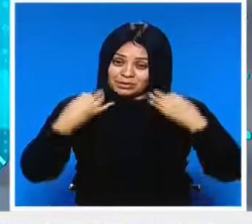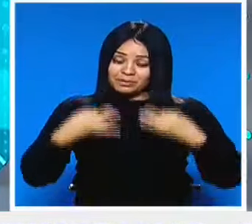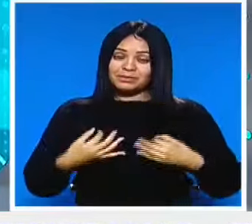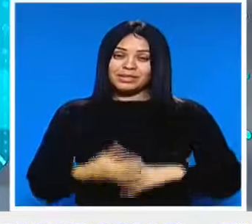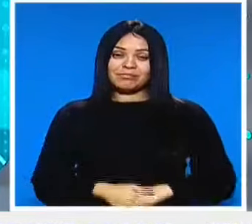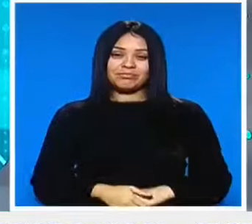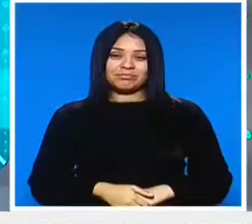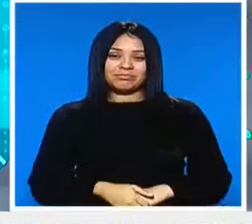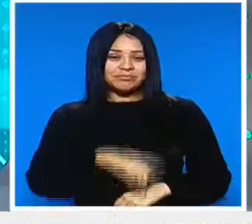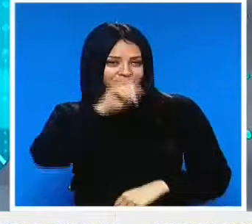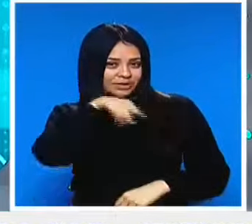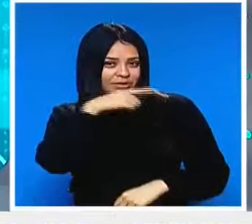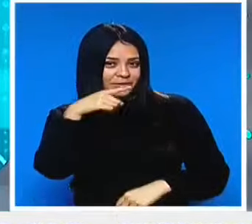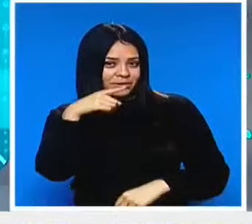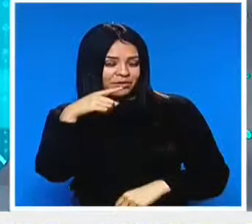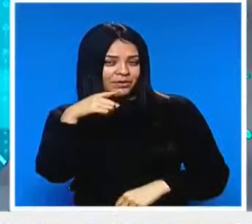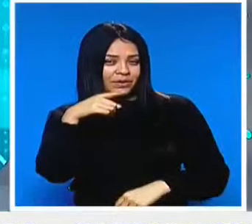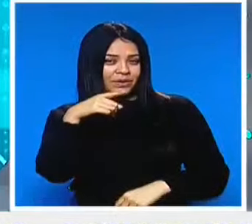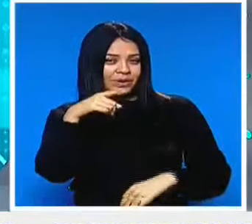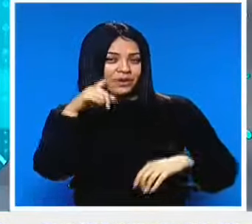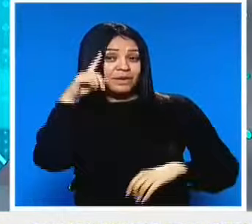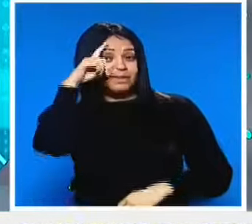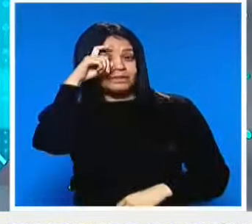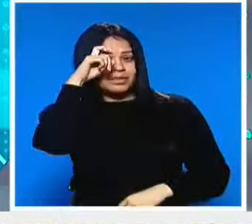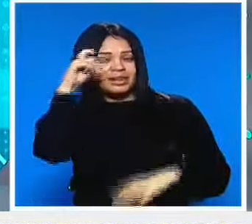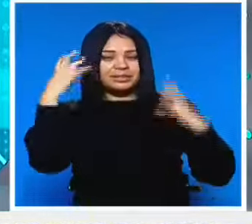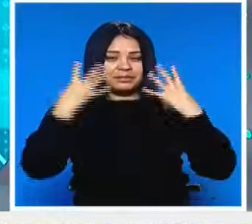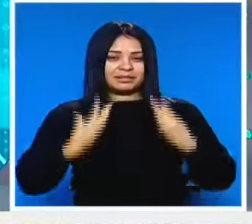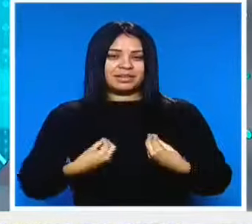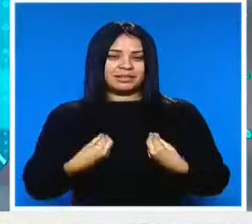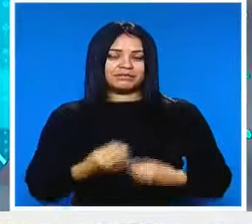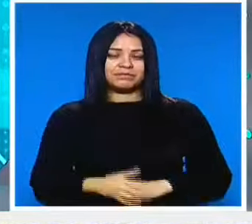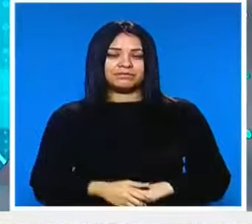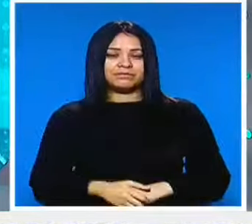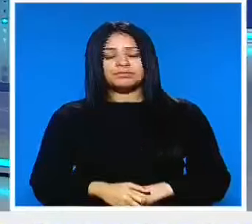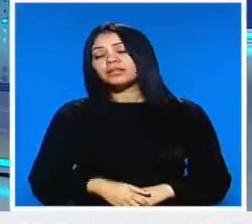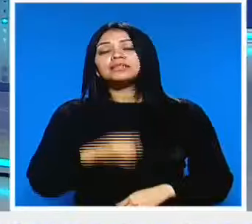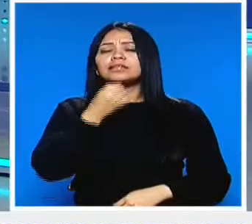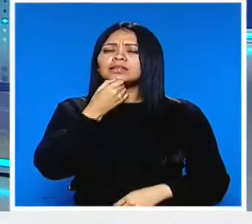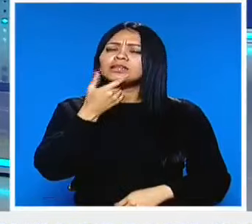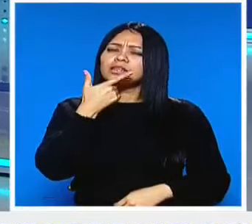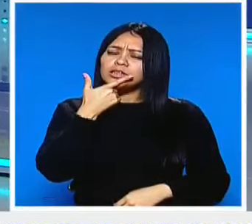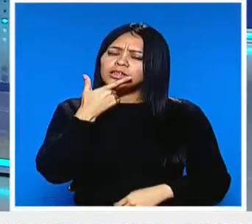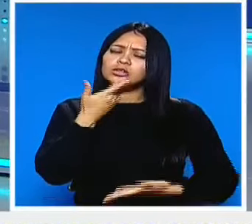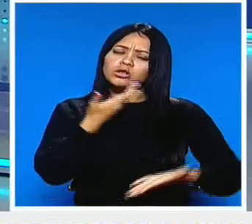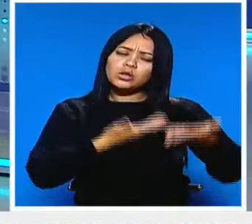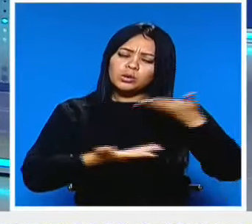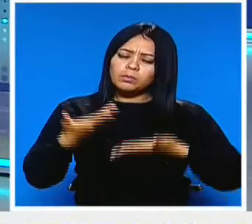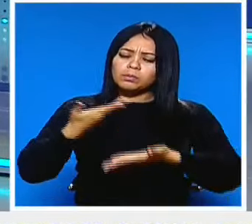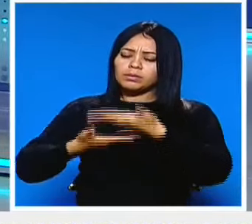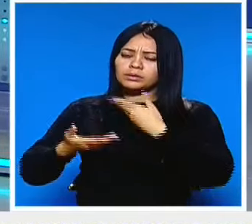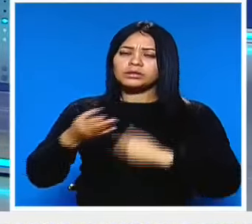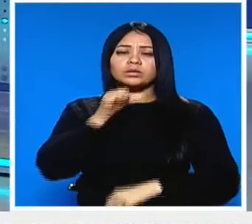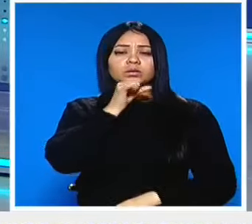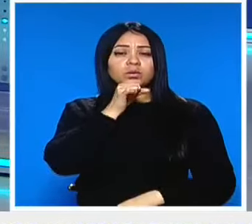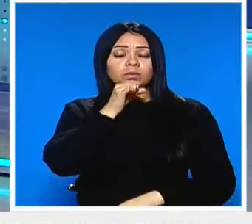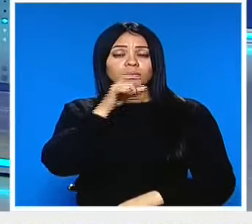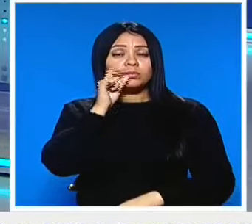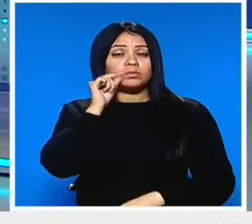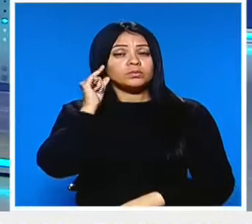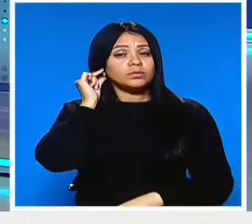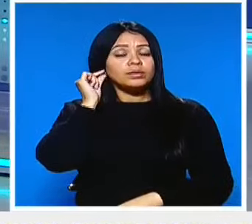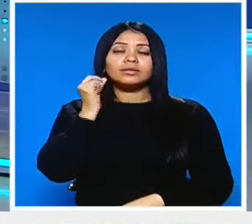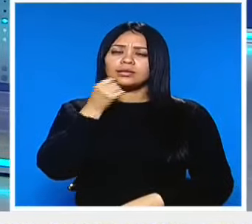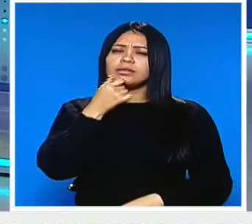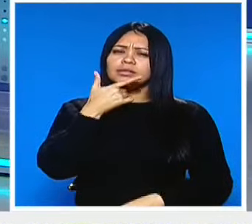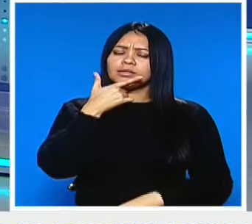Mila. Así es, así es. Qué bonito poder compartir con los abuelos y con las abuelas. Qué bonito,